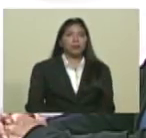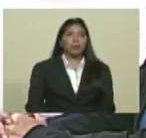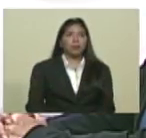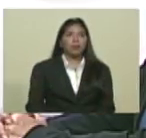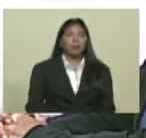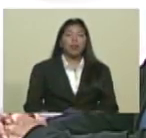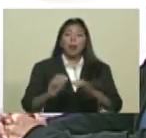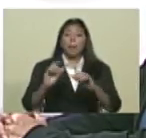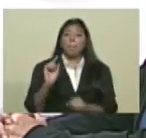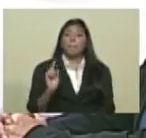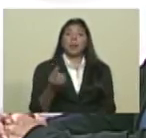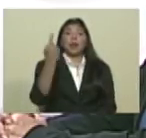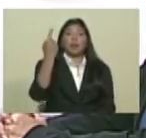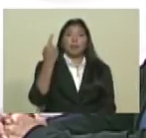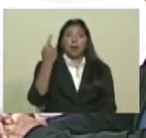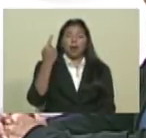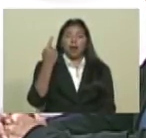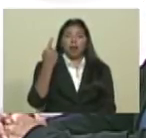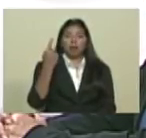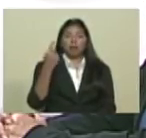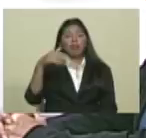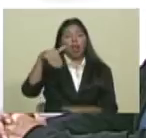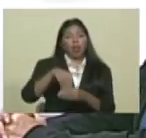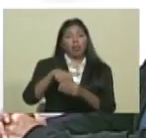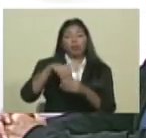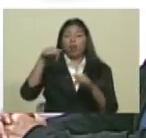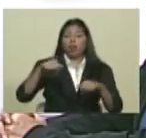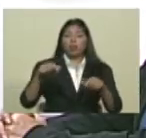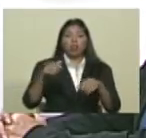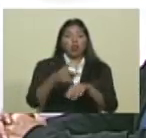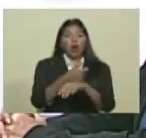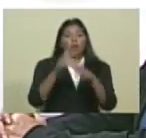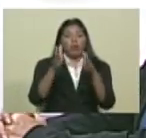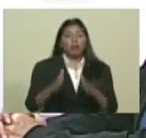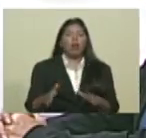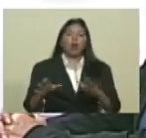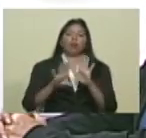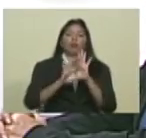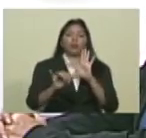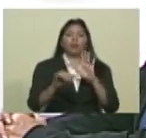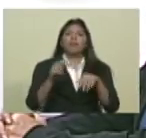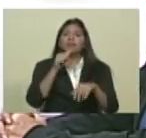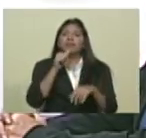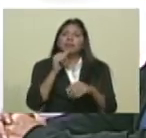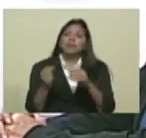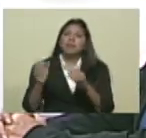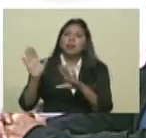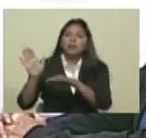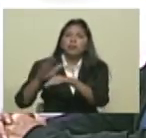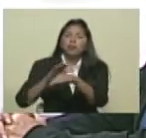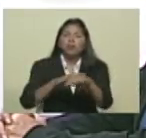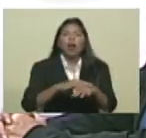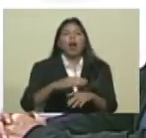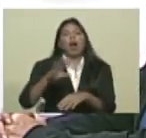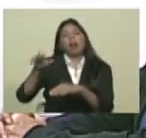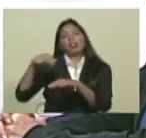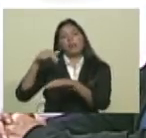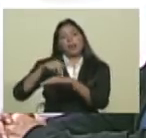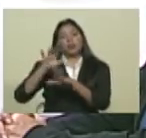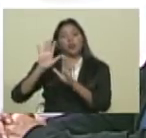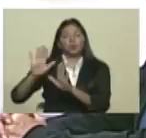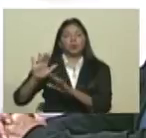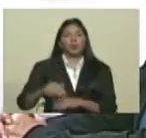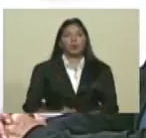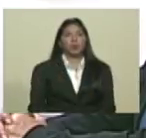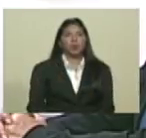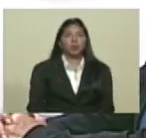las primeras elecciones constituyentes de gobernadores, convocadas por la Asamblea Nacional Constituyente. quien,